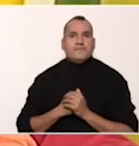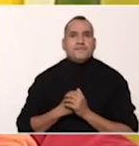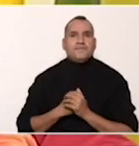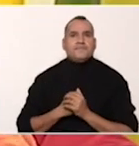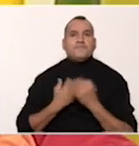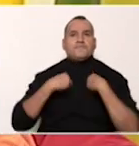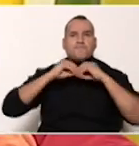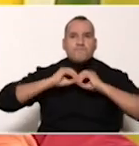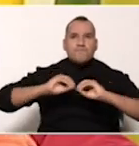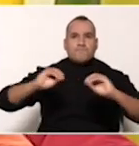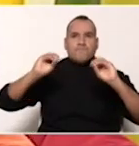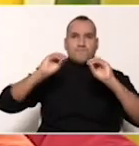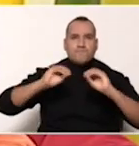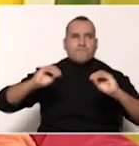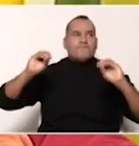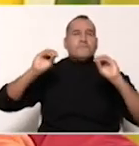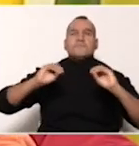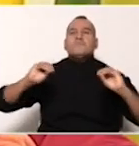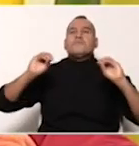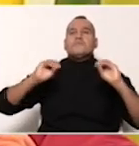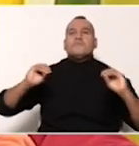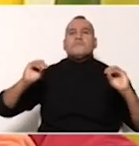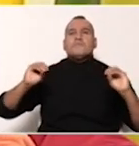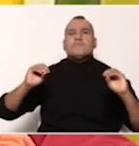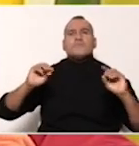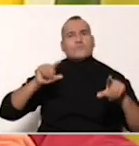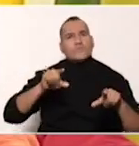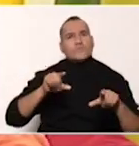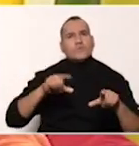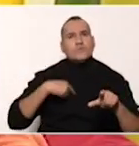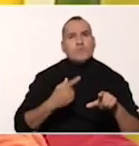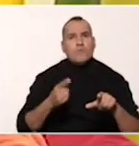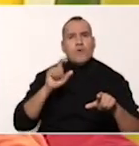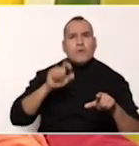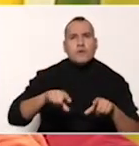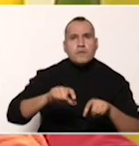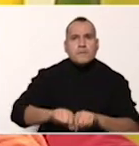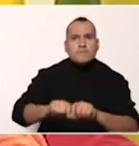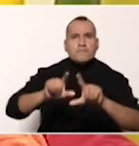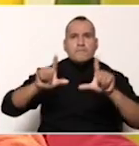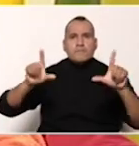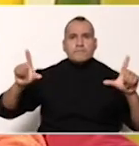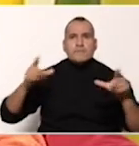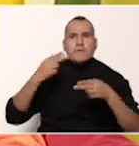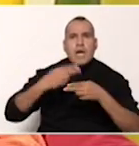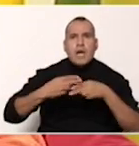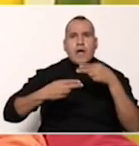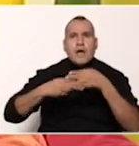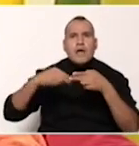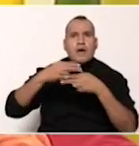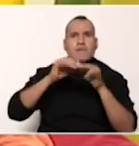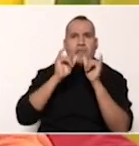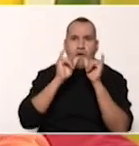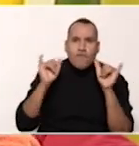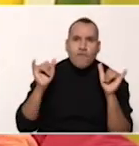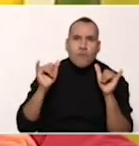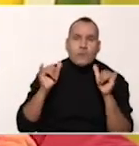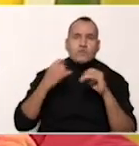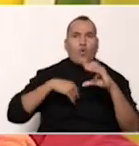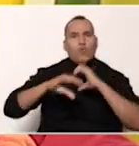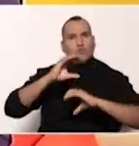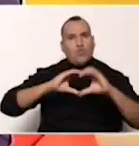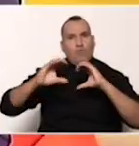de orientación a distancia. Ustedes también la pueden encontrar en la página en herramienta de tecnología, información y